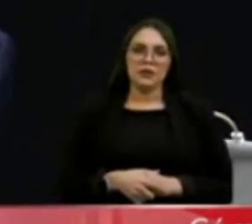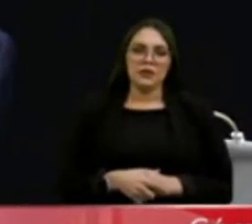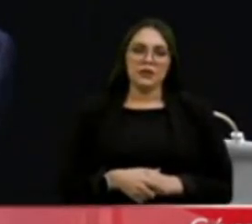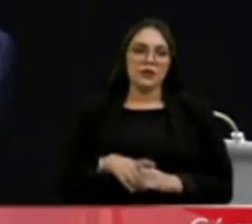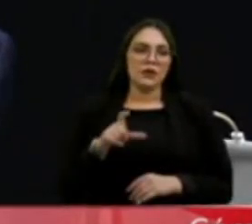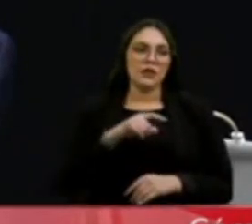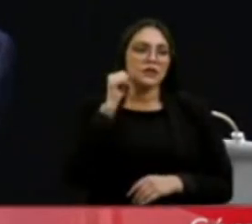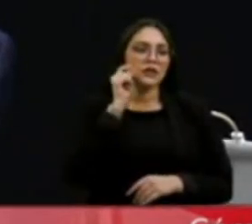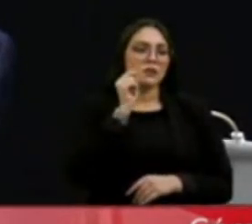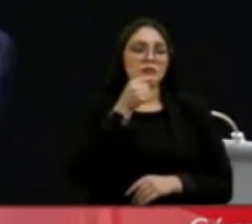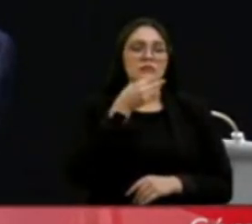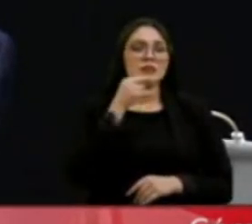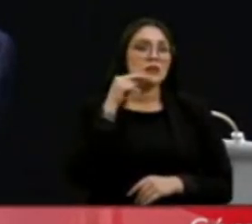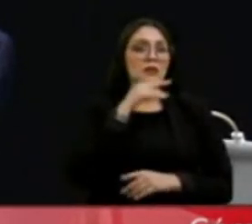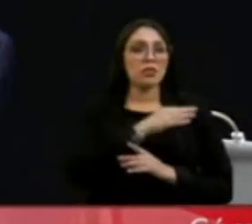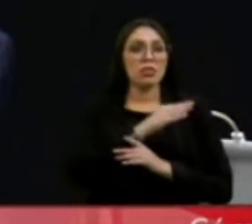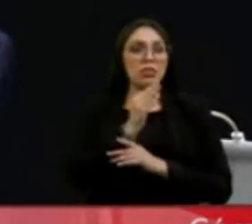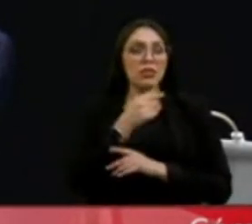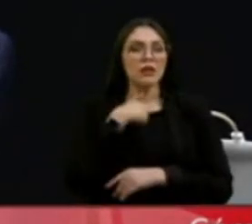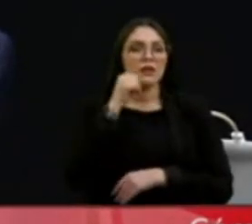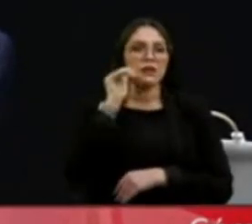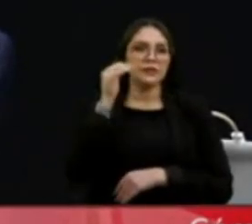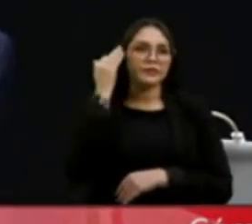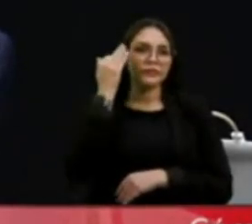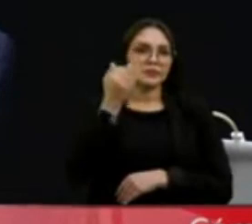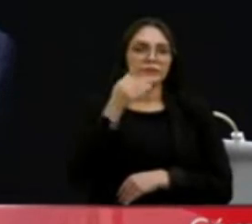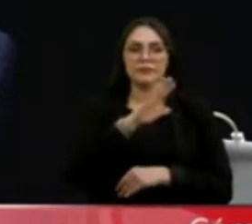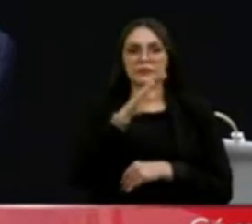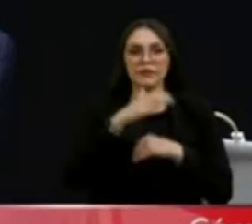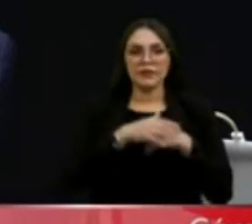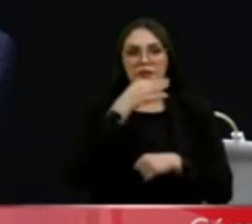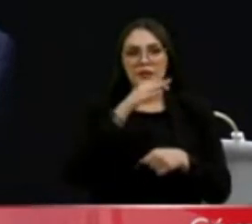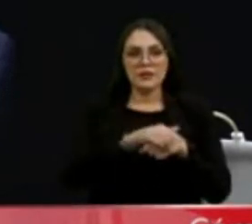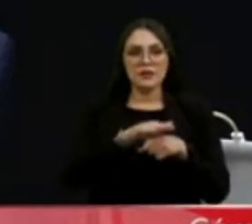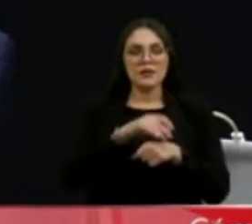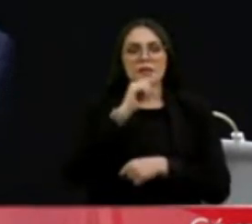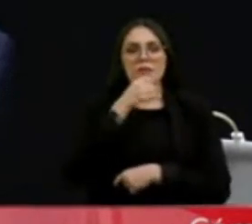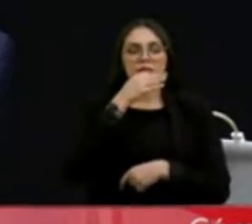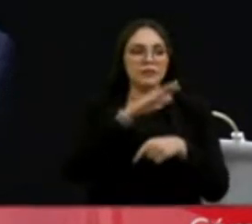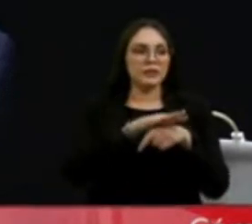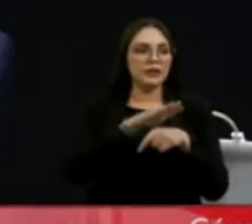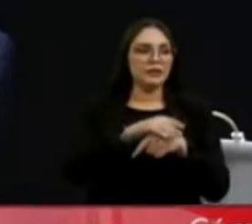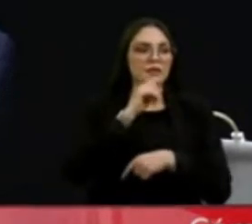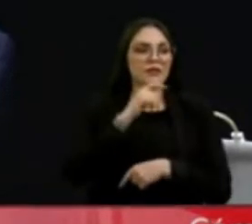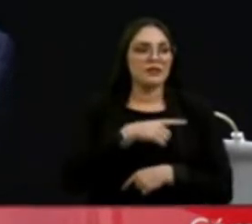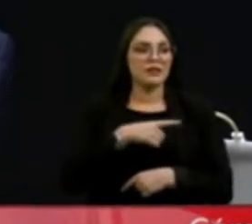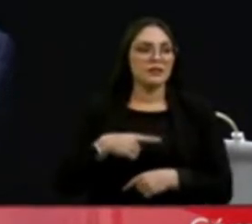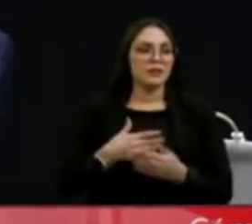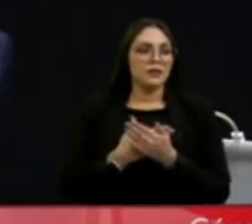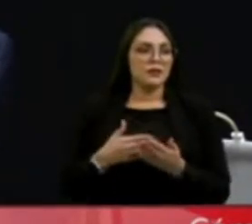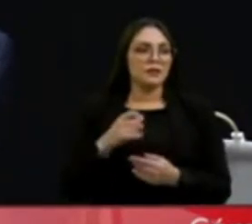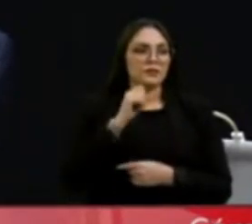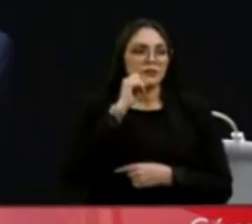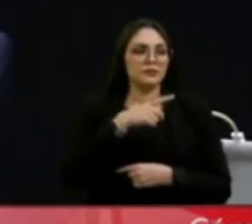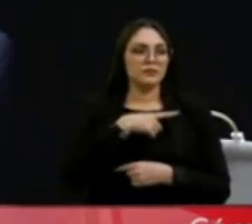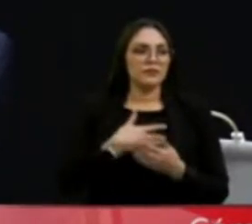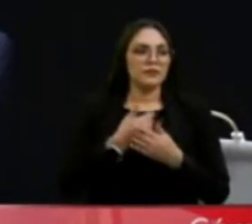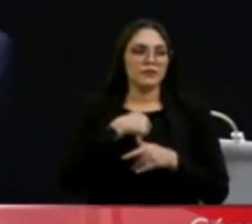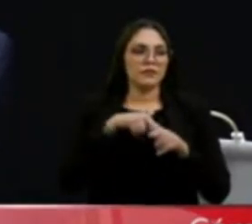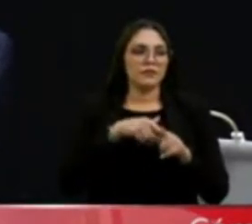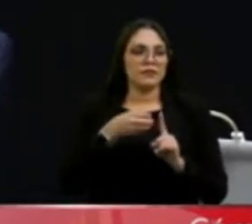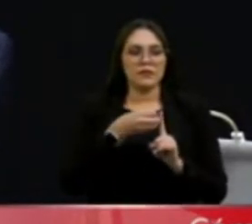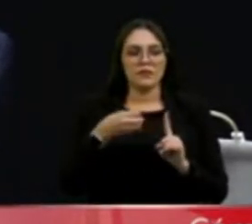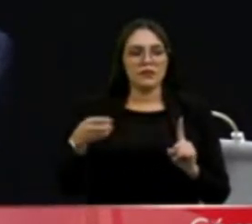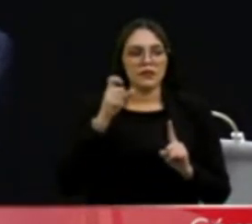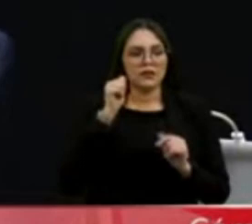pasan recordándole a los oradores que su tiempo ha terminado y ante esta invitación seré implacable en el